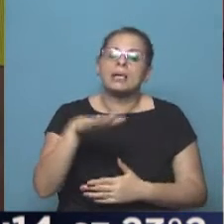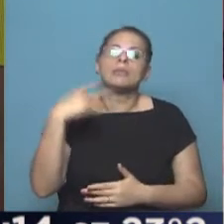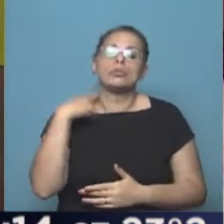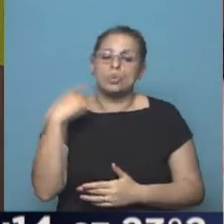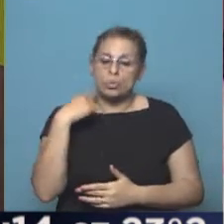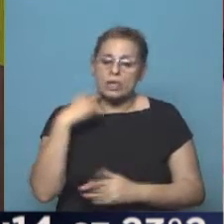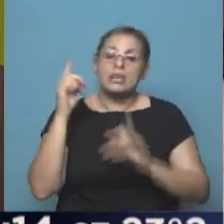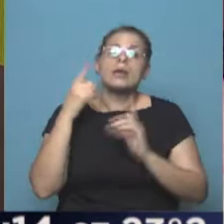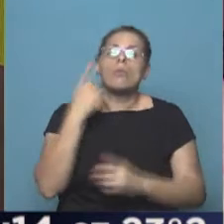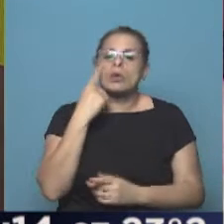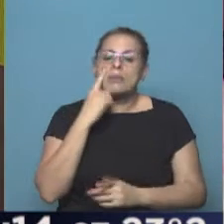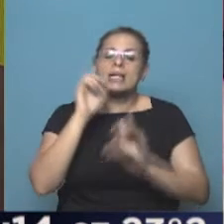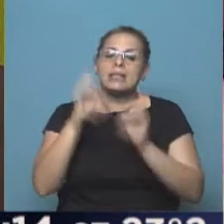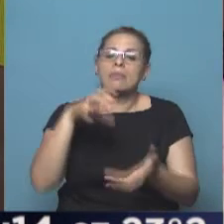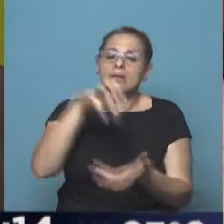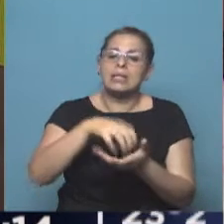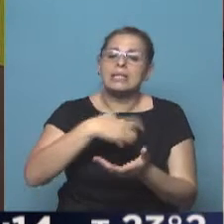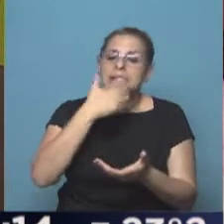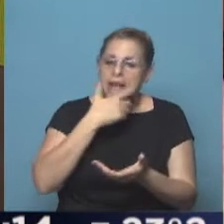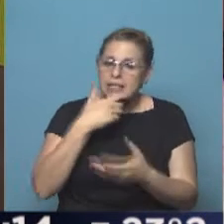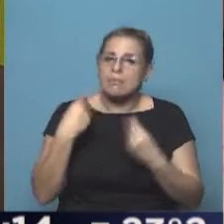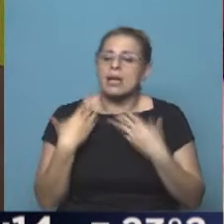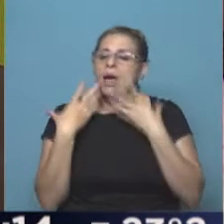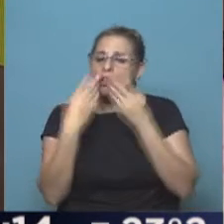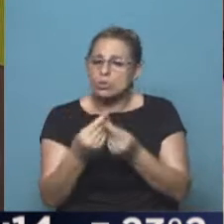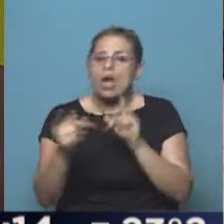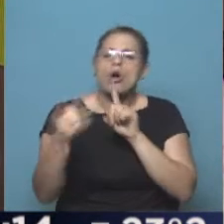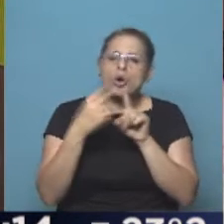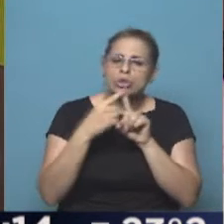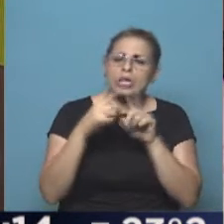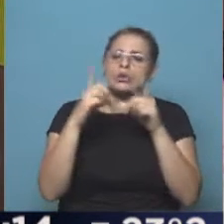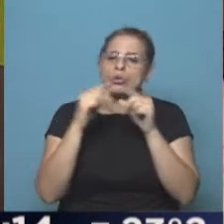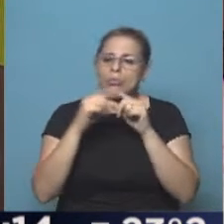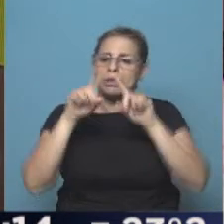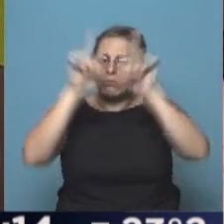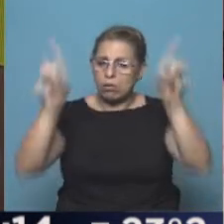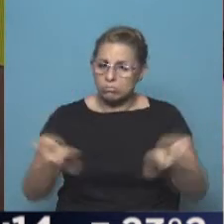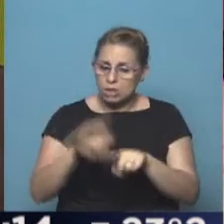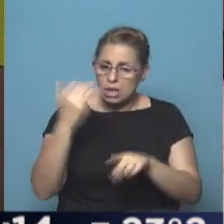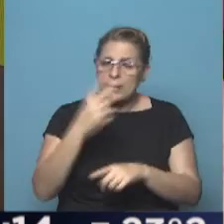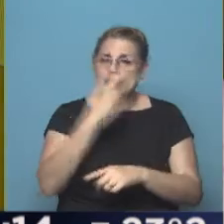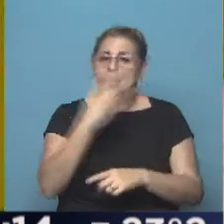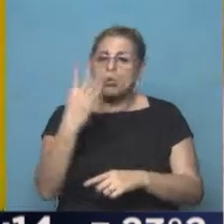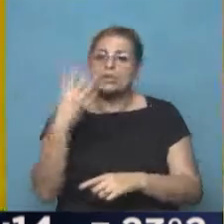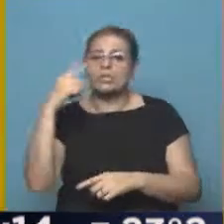municipalidad y la filial de Racing. Para colaborar, contactarse al número que está en pantalla,